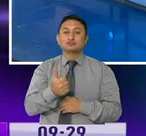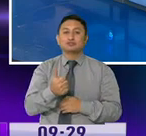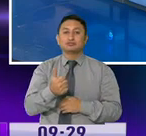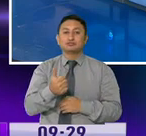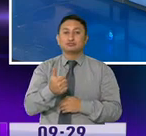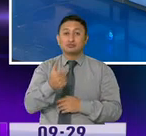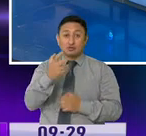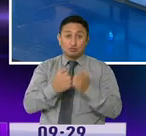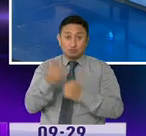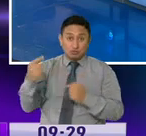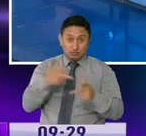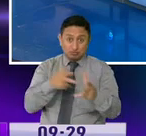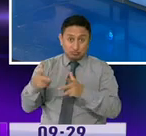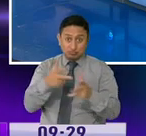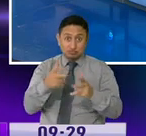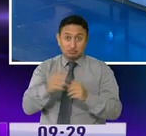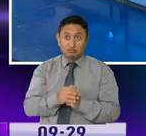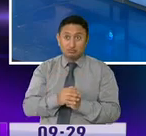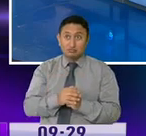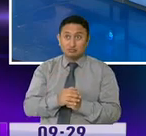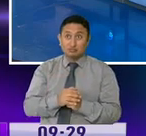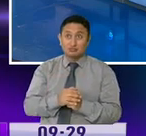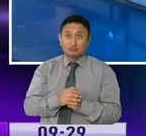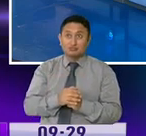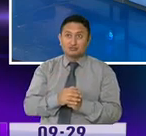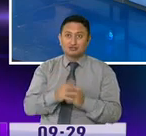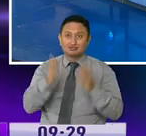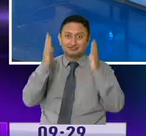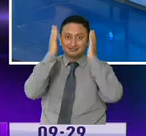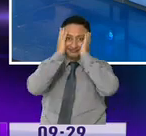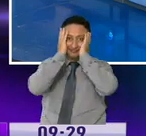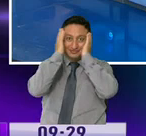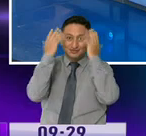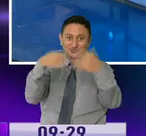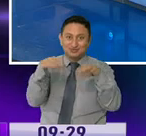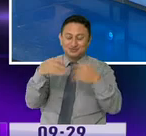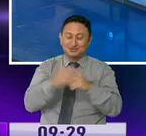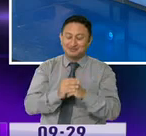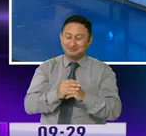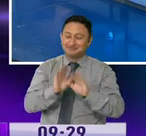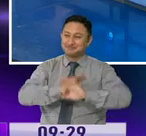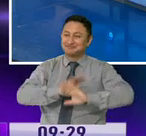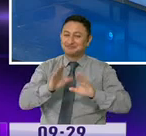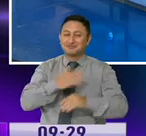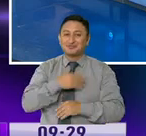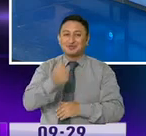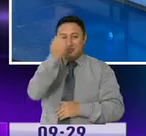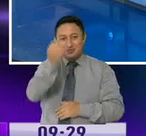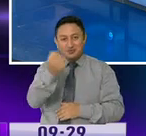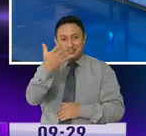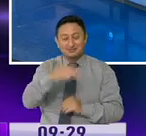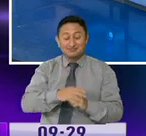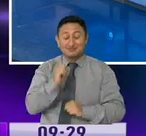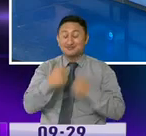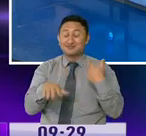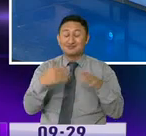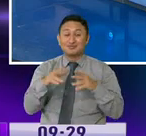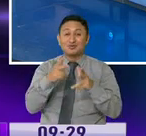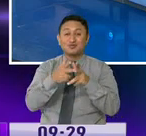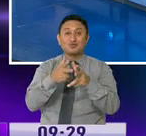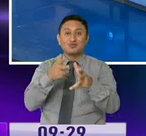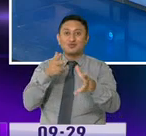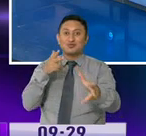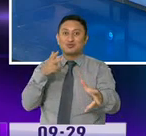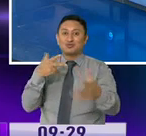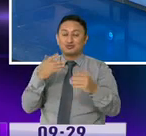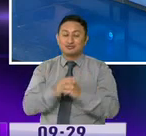hubo mucho problema del tráfico, mi querida Cari. ¡Ay, Diosito Santo! Ni hablemos, chicos. ¿Cómo están? Muy buenos días. Un tráfico terrible en la